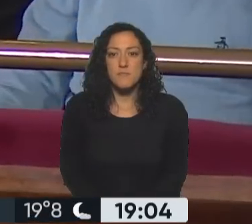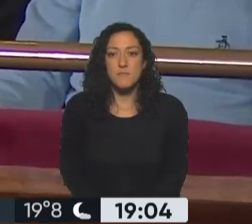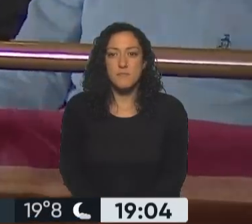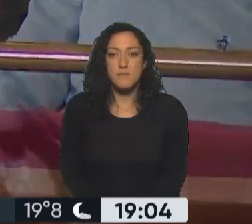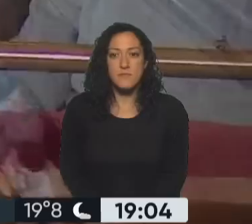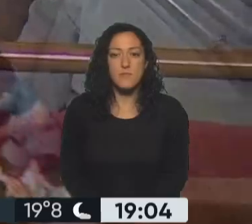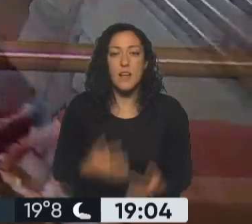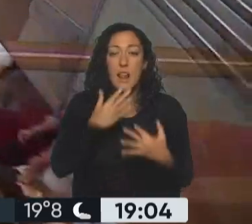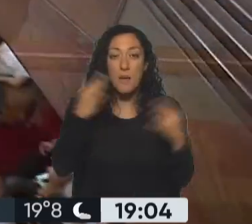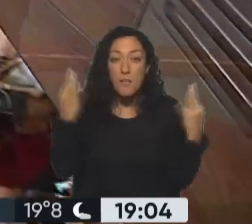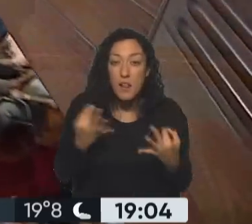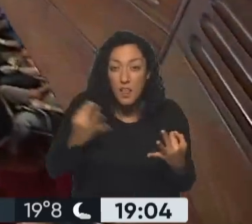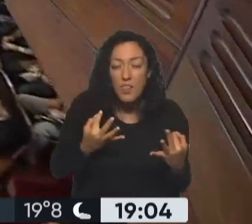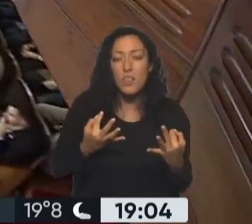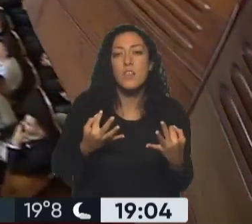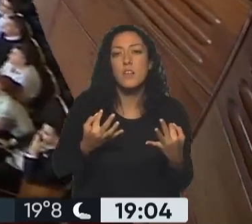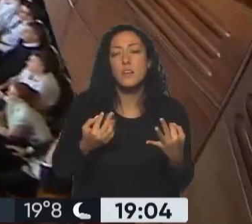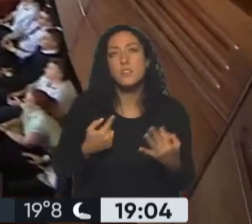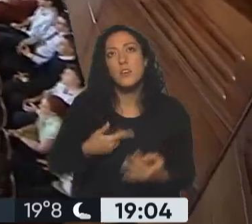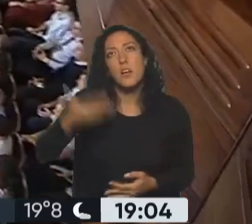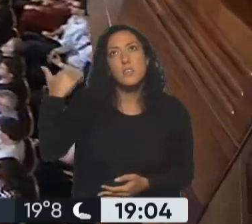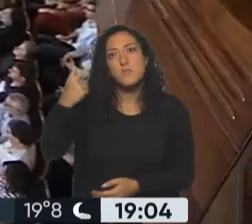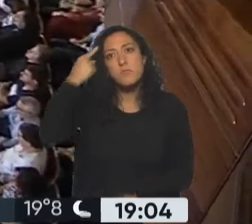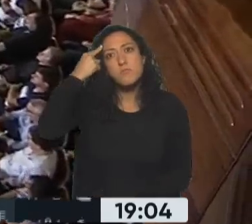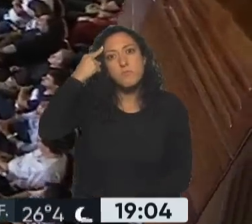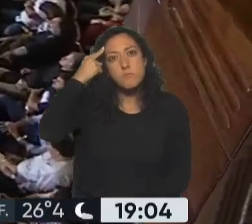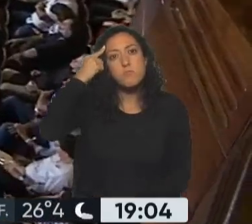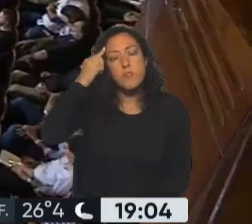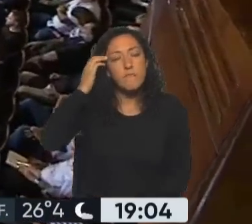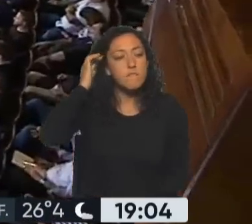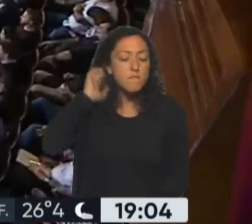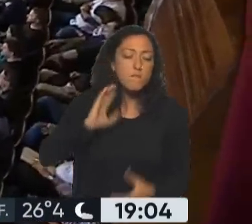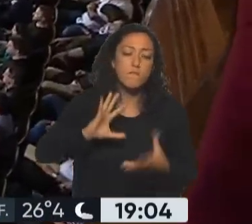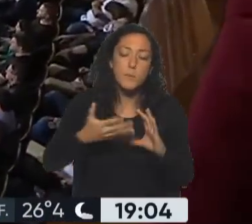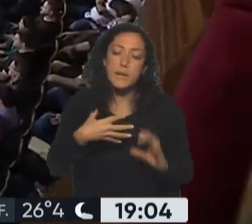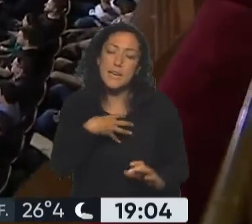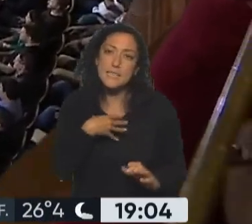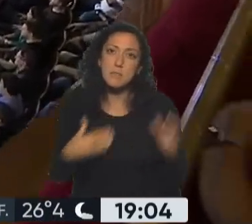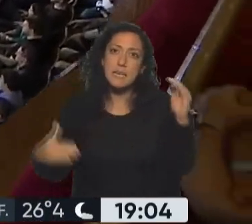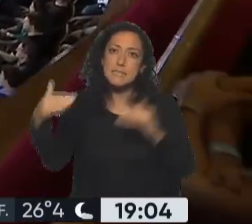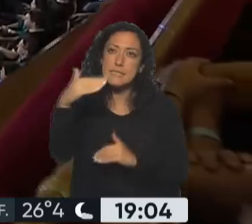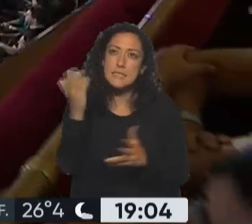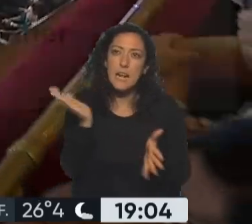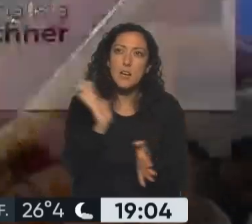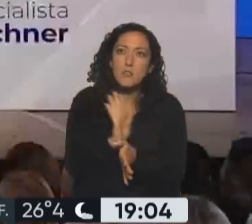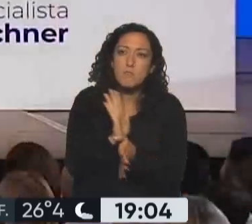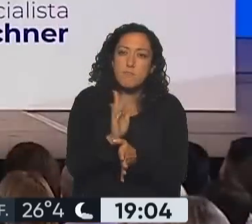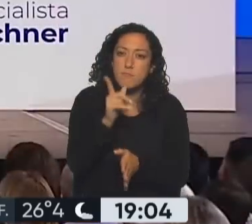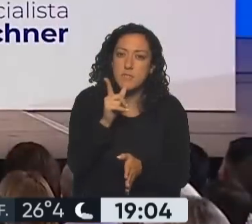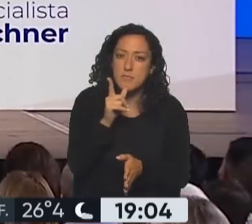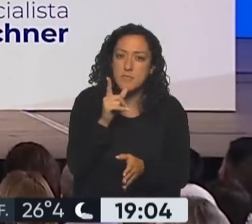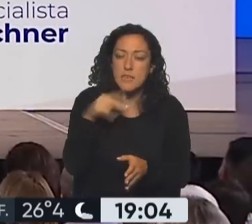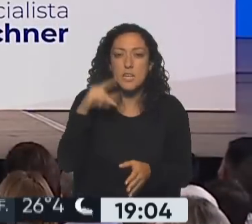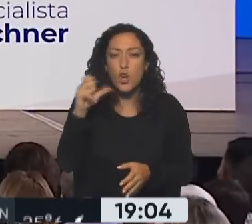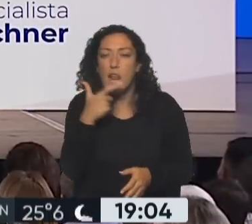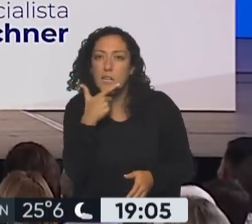Y la verdad que pensaba venir a dar una clase magistral, pero me parece, Nicolás, compañeros,